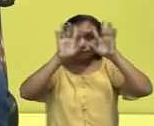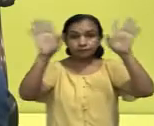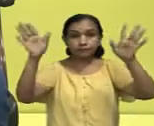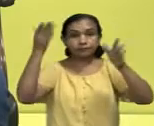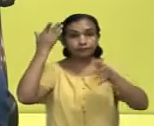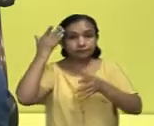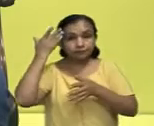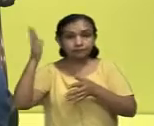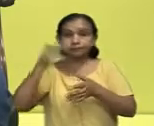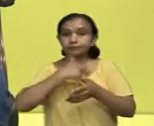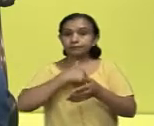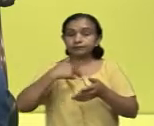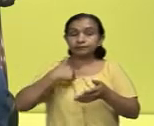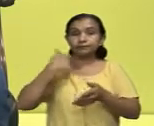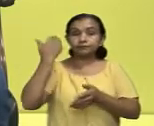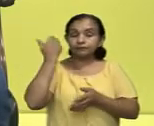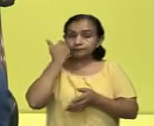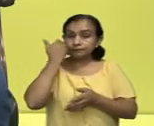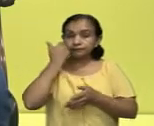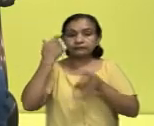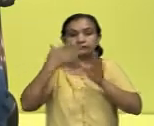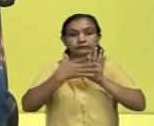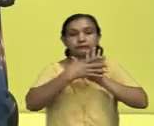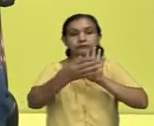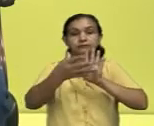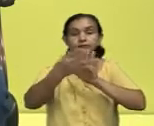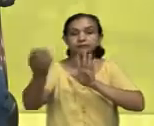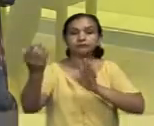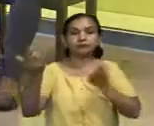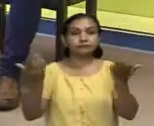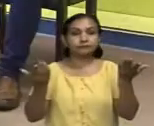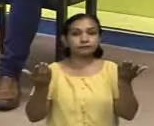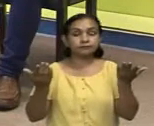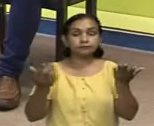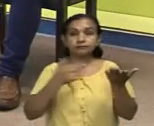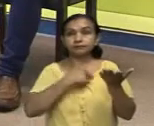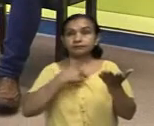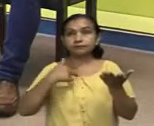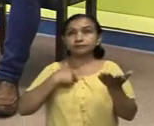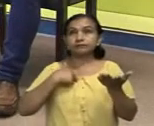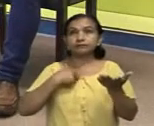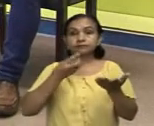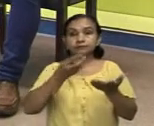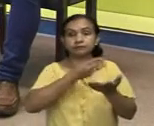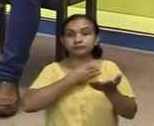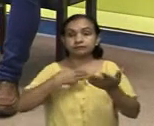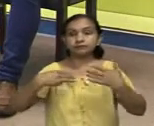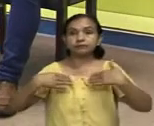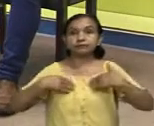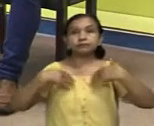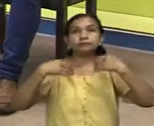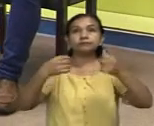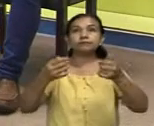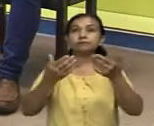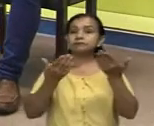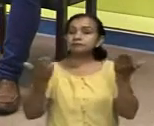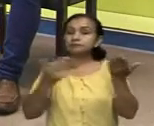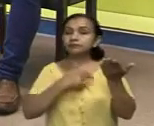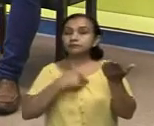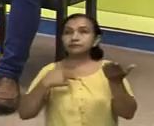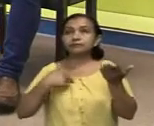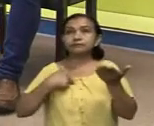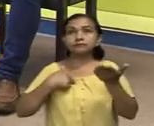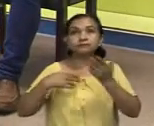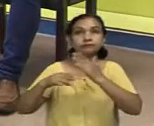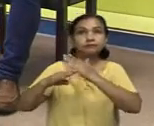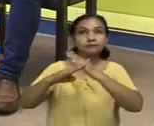cómo actuar ante esta epidemia que estamos viviendo. Ahora, ¿qué acciones está desarrollando el MINSA, doctor, precisamente para luchar